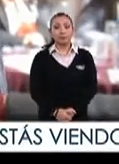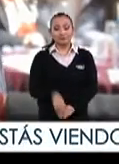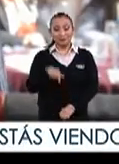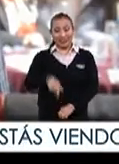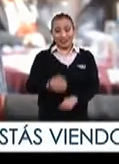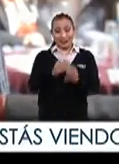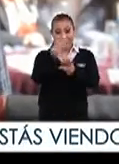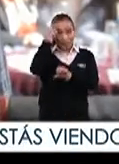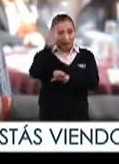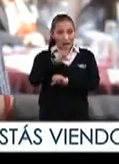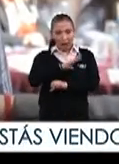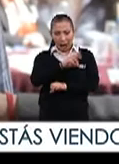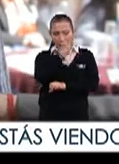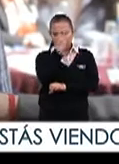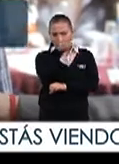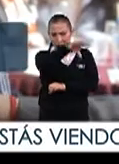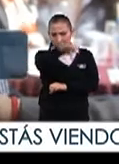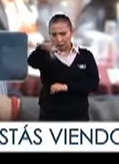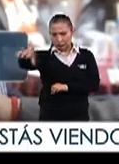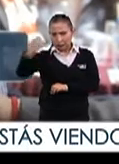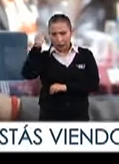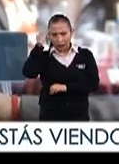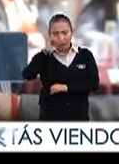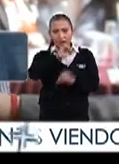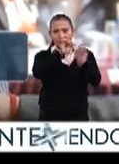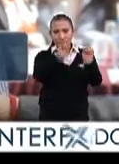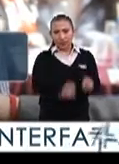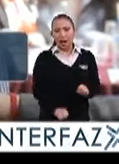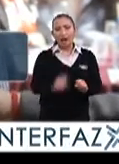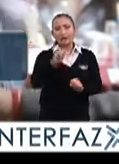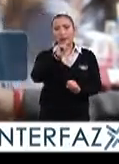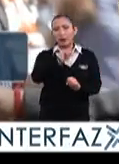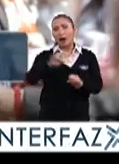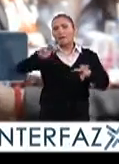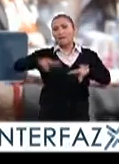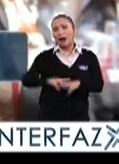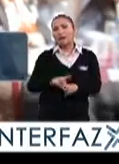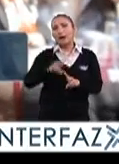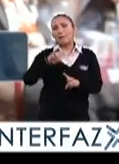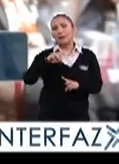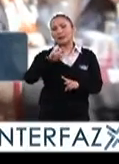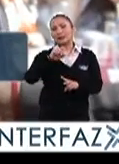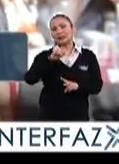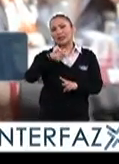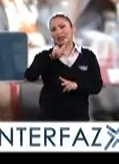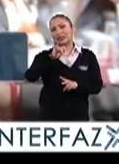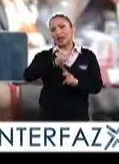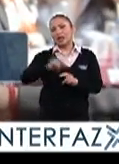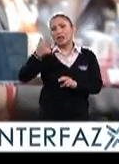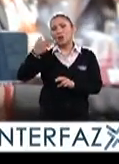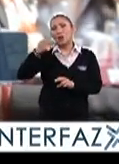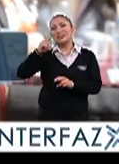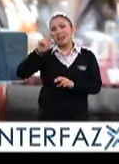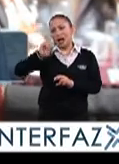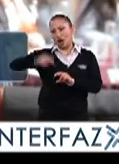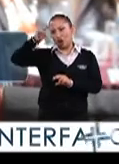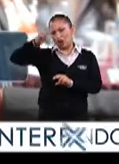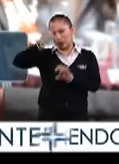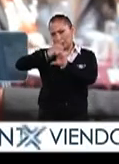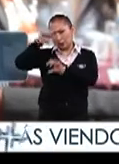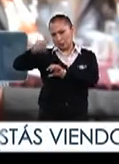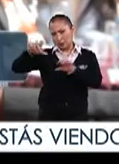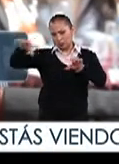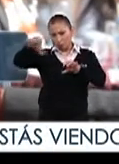estado de Hidalgo existen 3 regiones indígenas, lo que es la Sierra Otomí-Tepegua, el Valle del Esquital y lo que es la Huasteca hacia el norte del